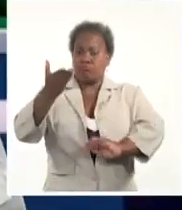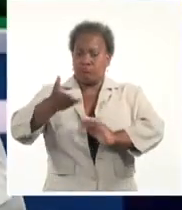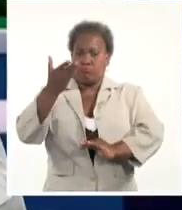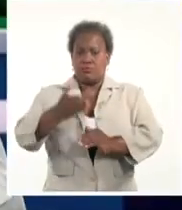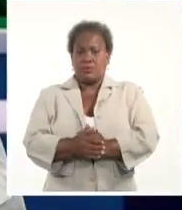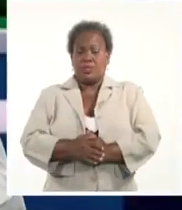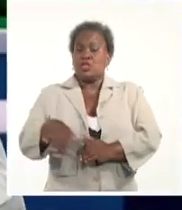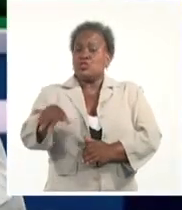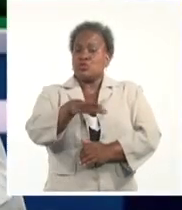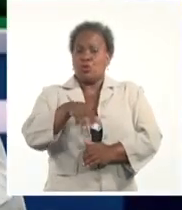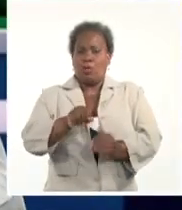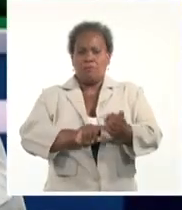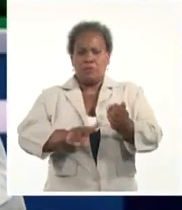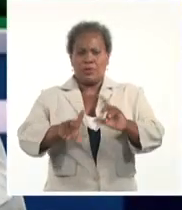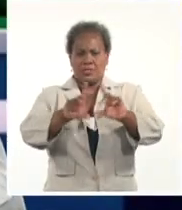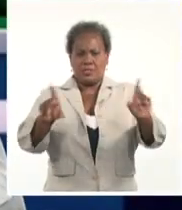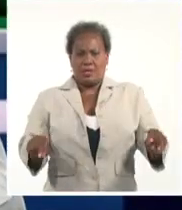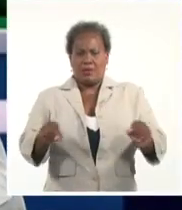los territorios del país.